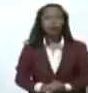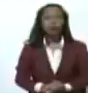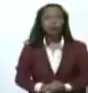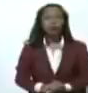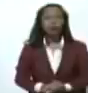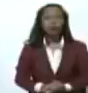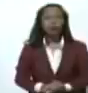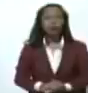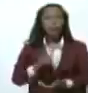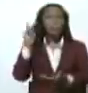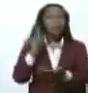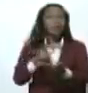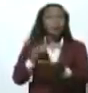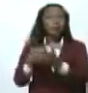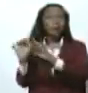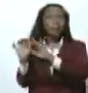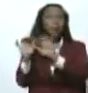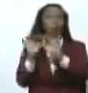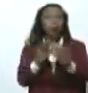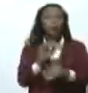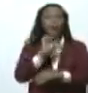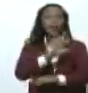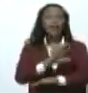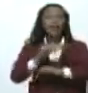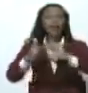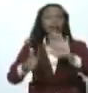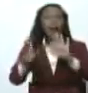Una participación en el estado Aragua del